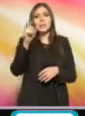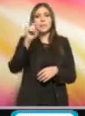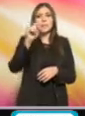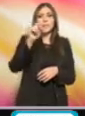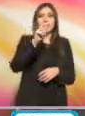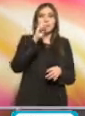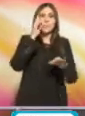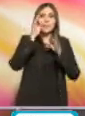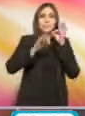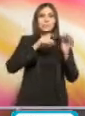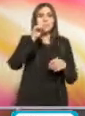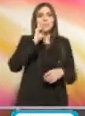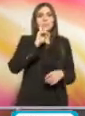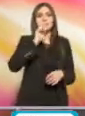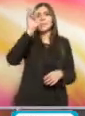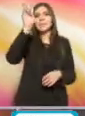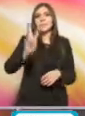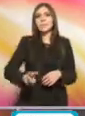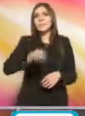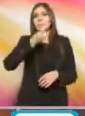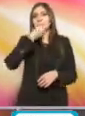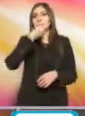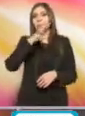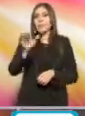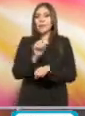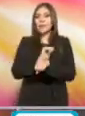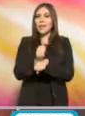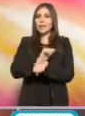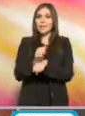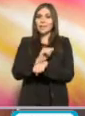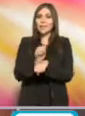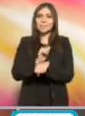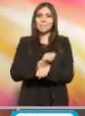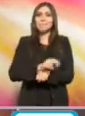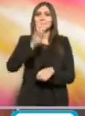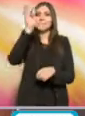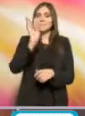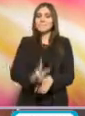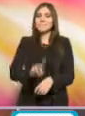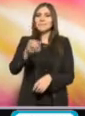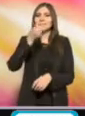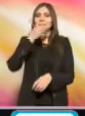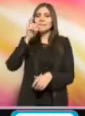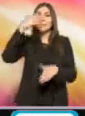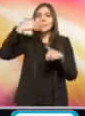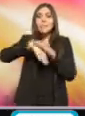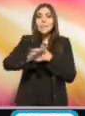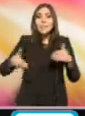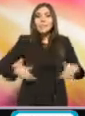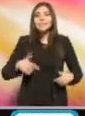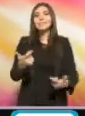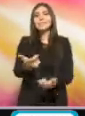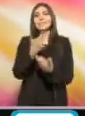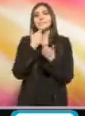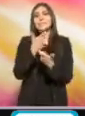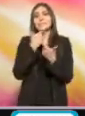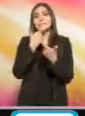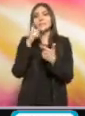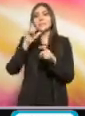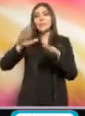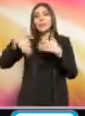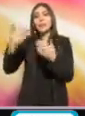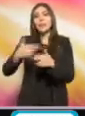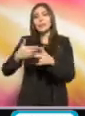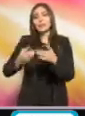de Neslable, pero ella es una extraordinaria actriz. Se van a reír desde que llegan al teatro hasta que salen. Entonces está en el